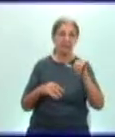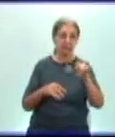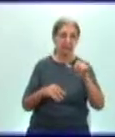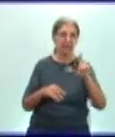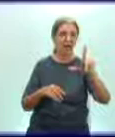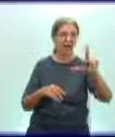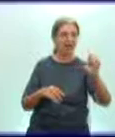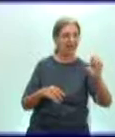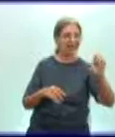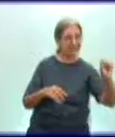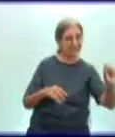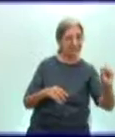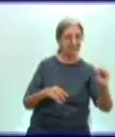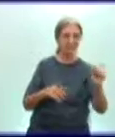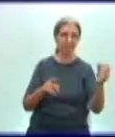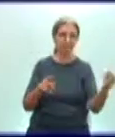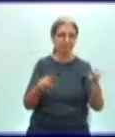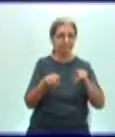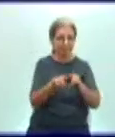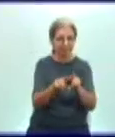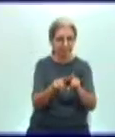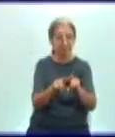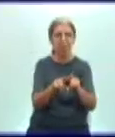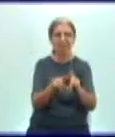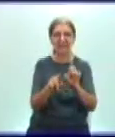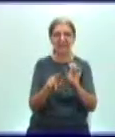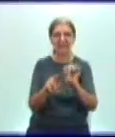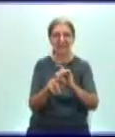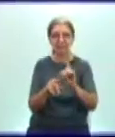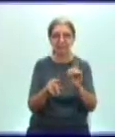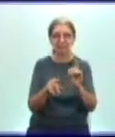les, que es su complemento